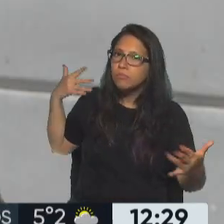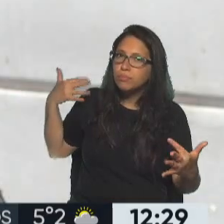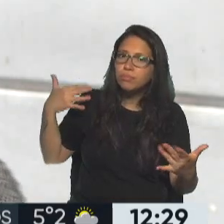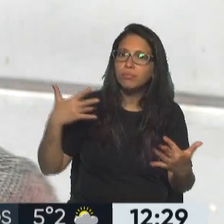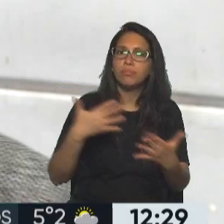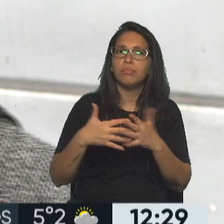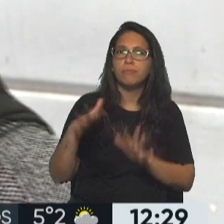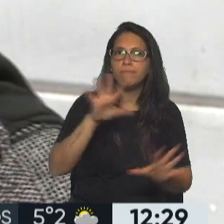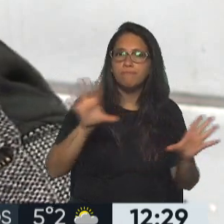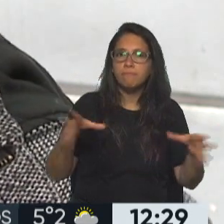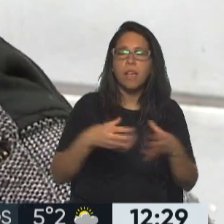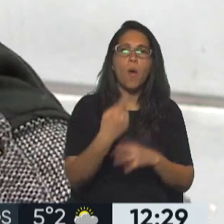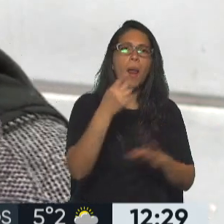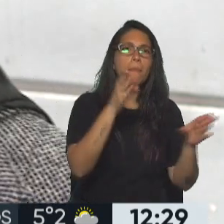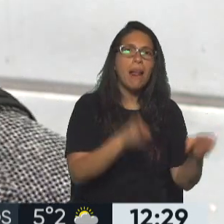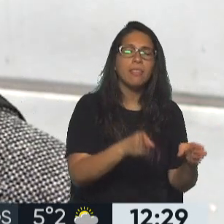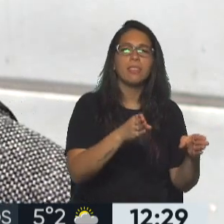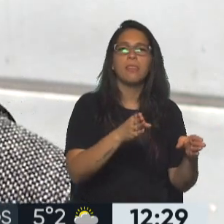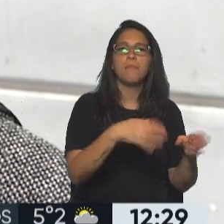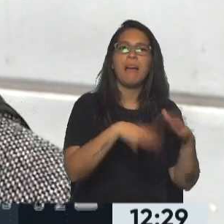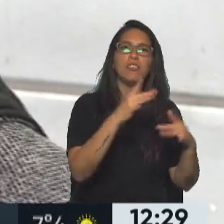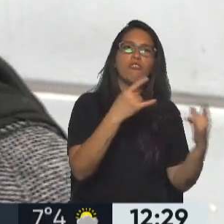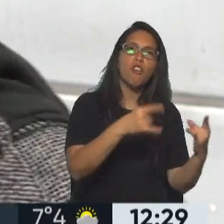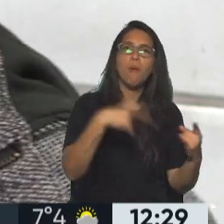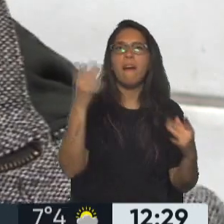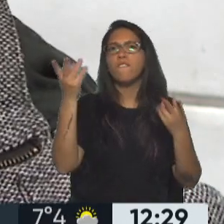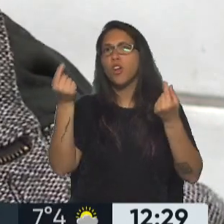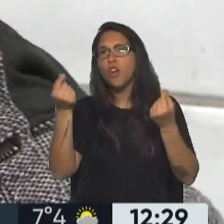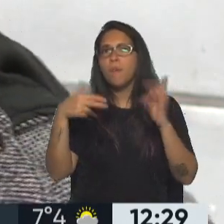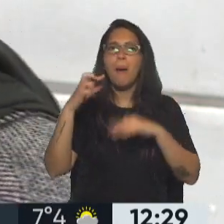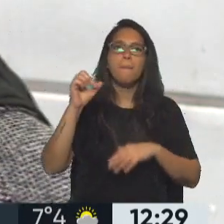tiempo. Hay un segmento más folclórico, una parte más rockera, más pop. Es bastante